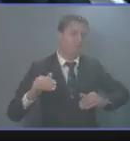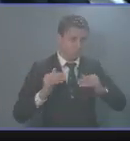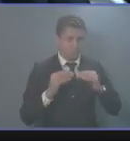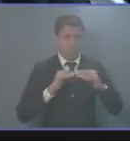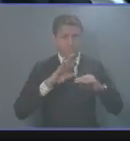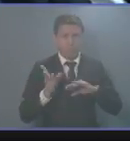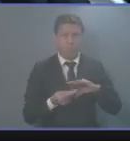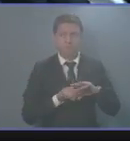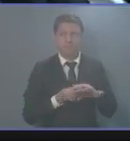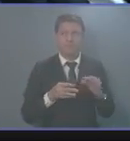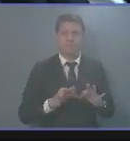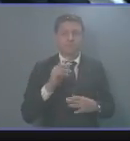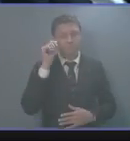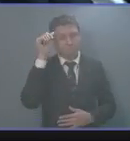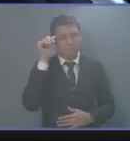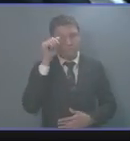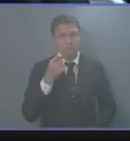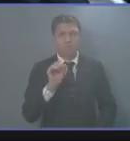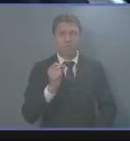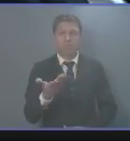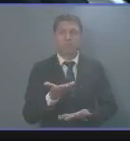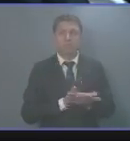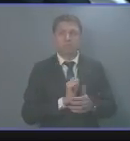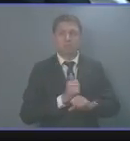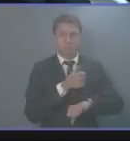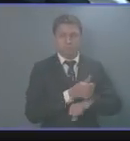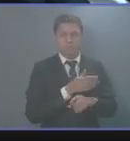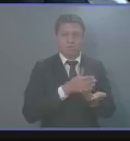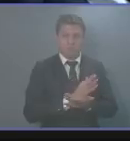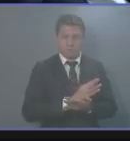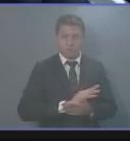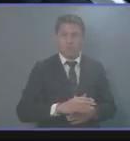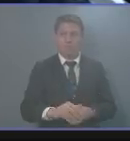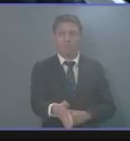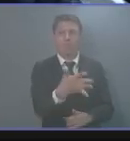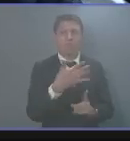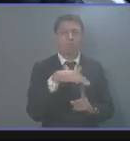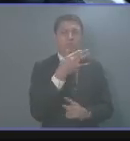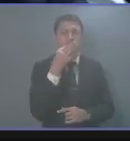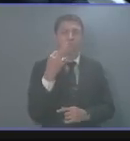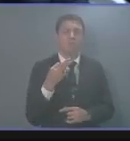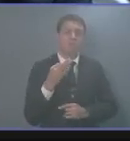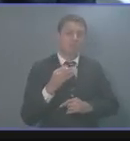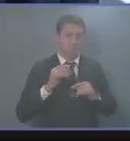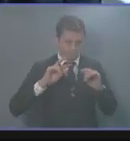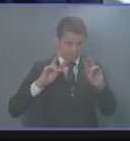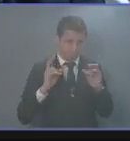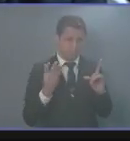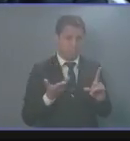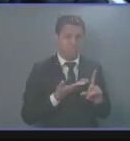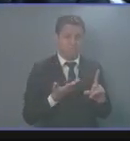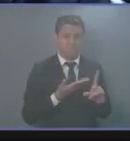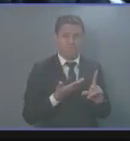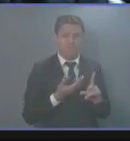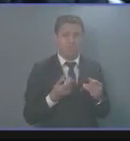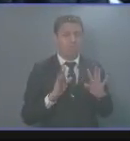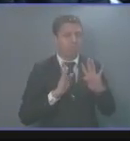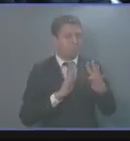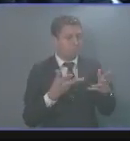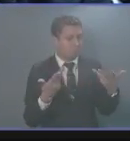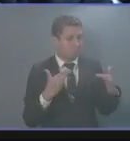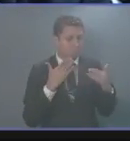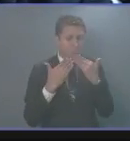los criterios que se establecen de acuerdo a la Real, a efecto de dejar claro